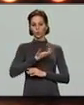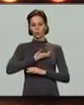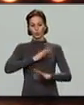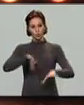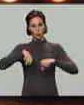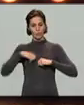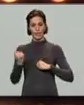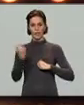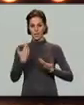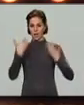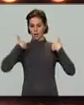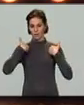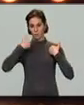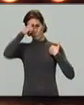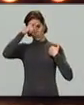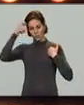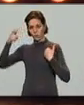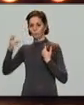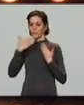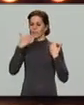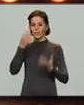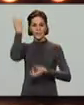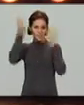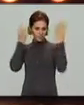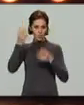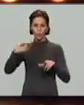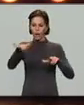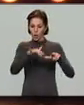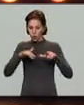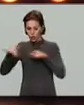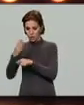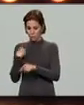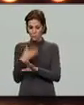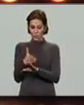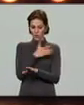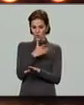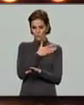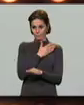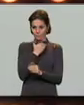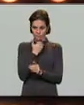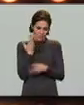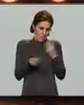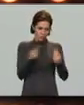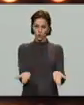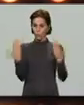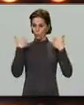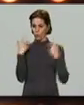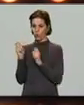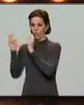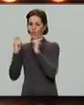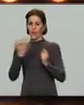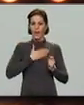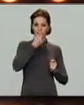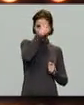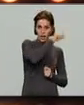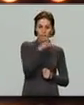vamos a avanzar en la cesión de soberanía a nuestros municipios, no solo en más iniciativas a nivel local, como hasta ahora ya